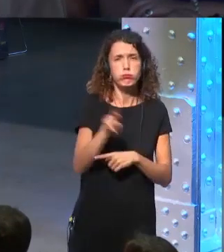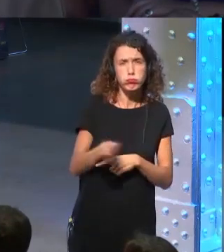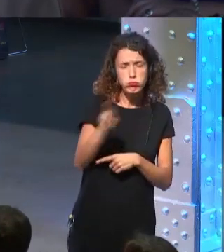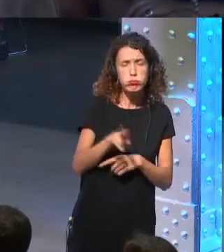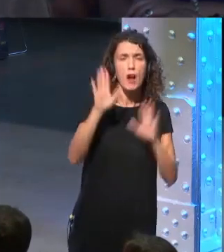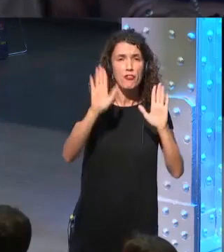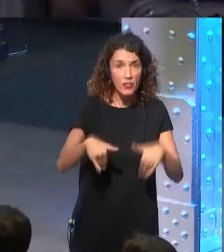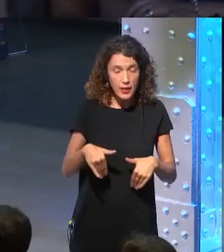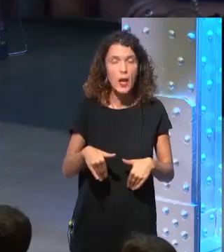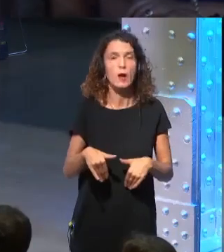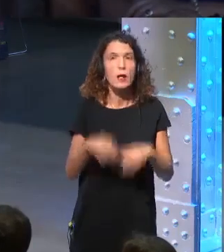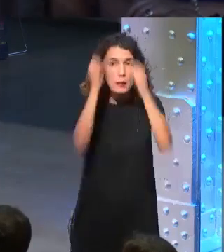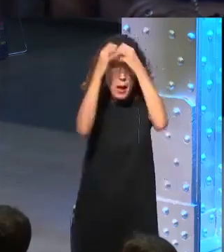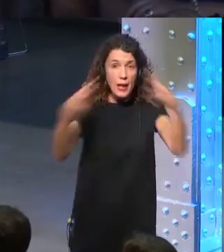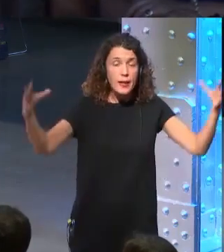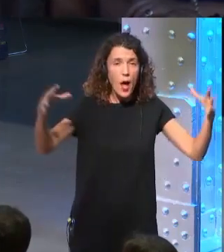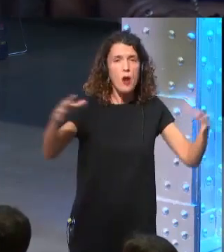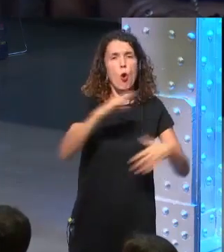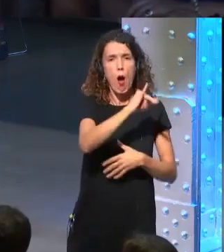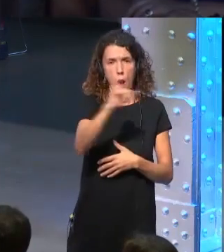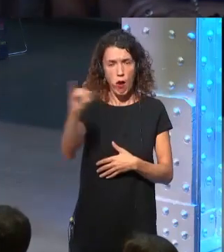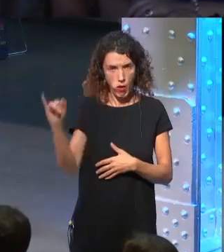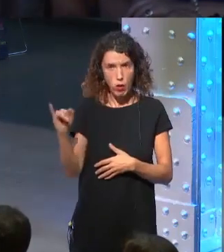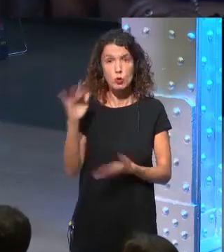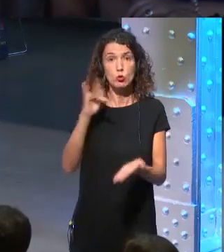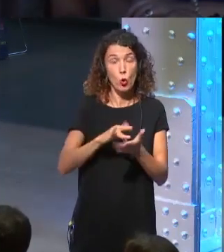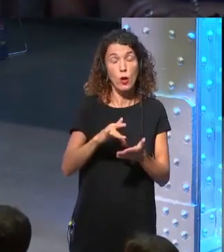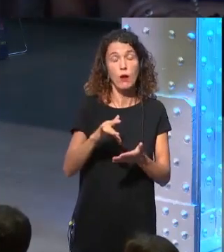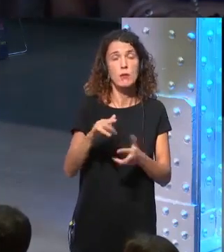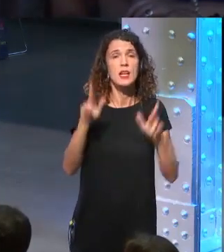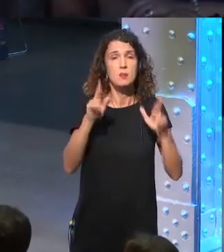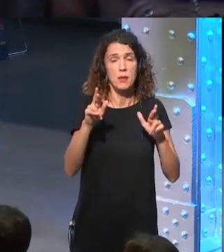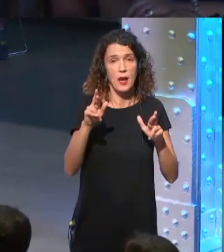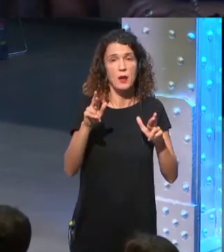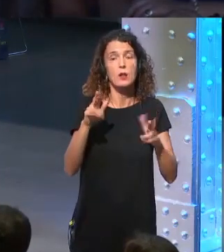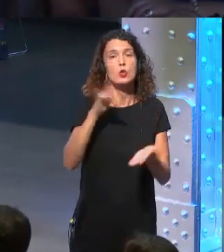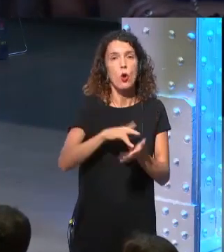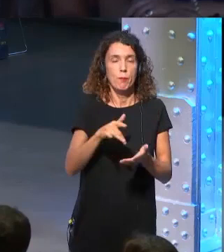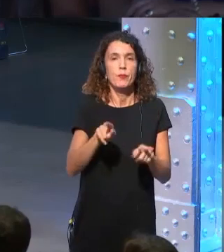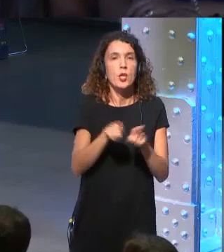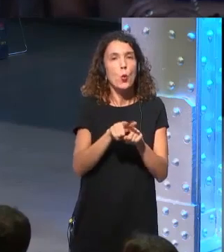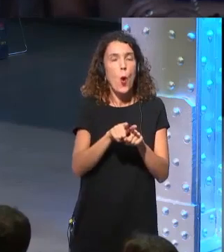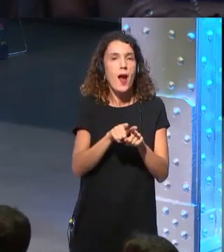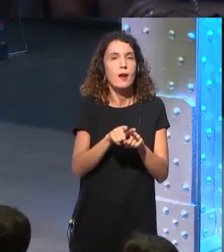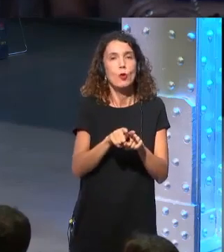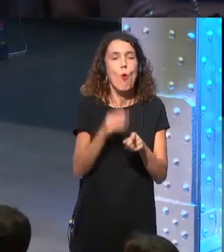queda construido en el imaginario colectivo aquello que es esperable de una auténtica